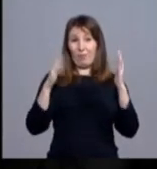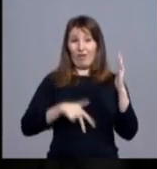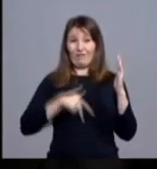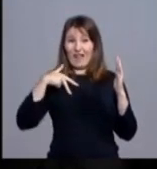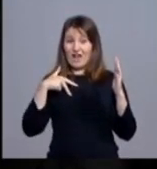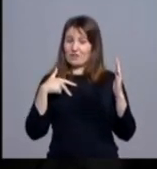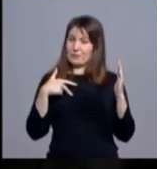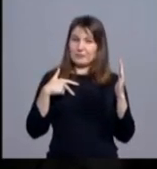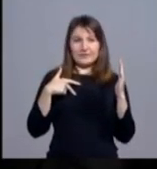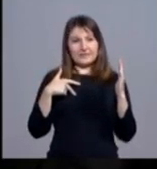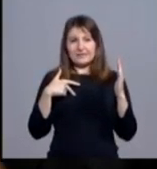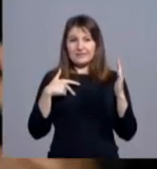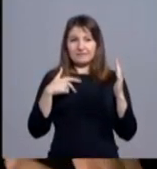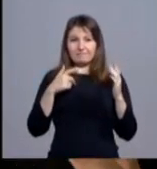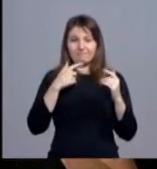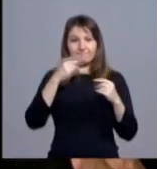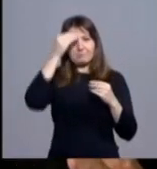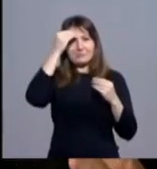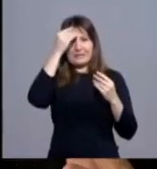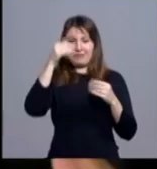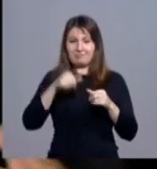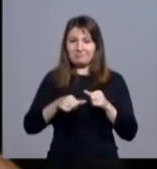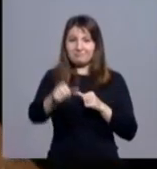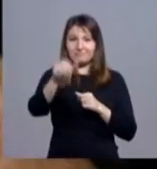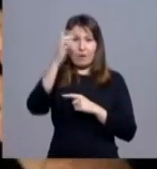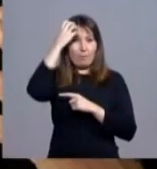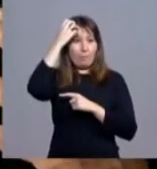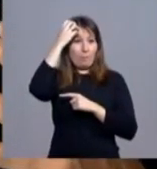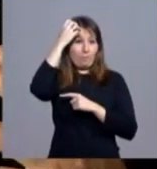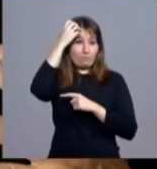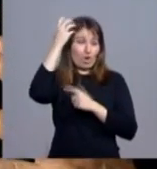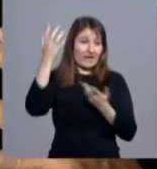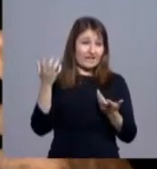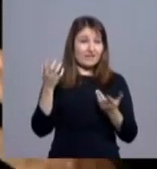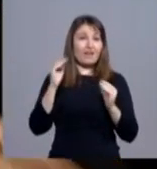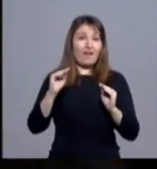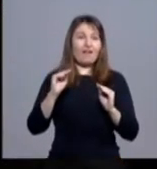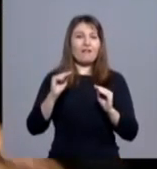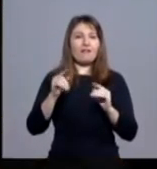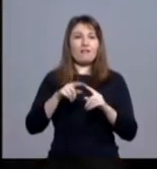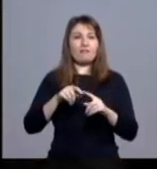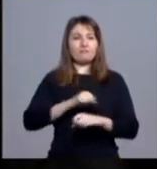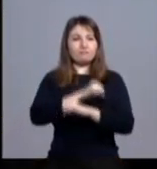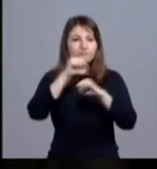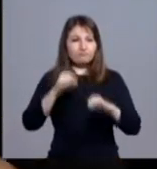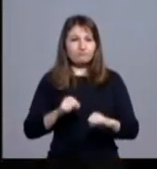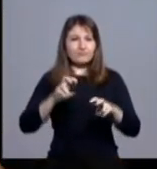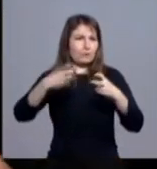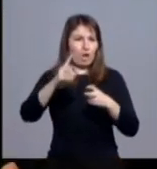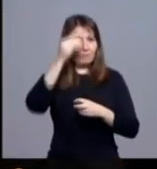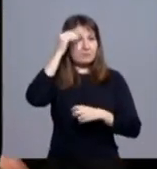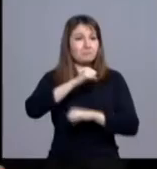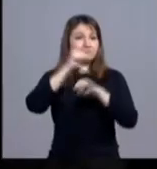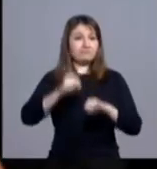había hecho creer que esa monarquía que se instauraba, no se restauraba, era